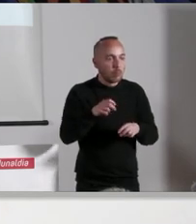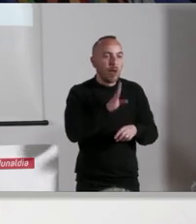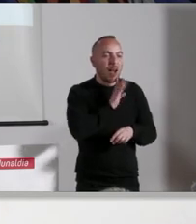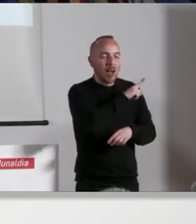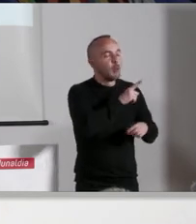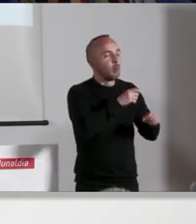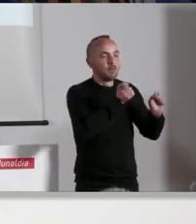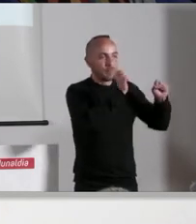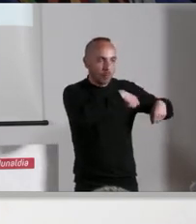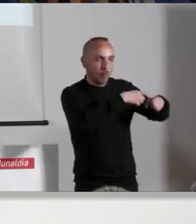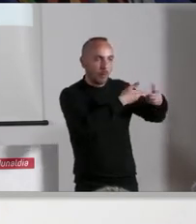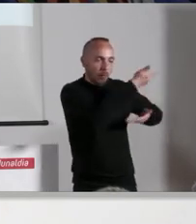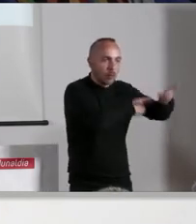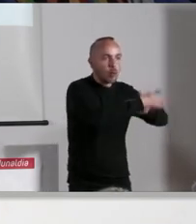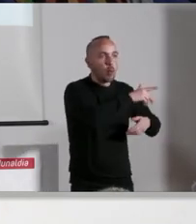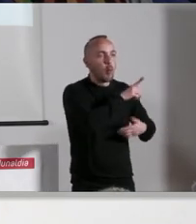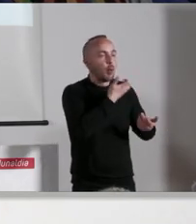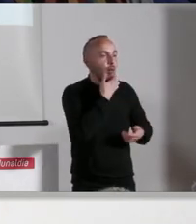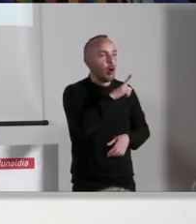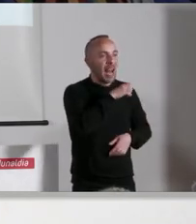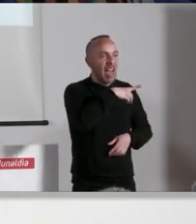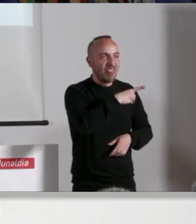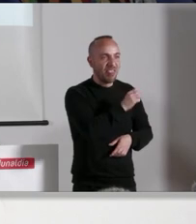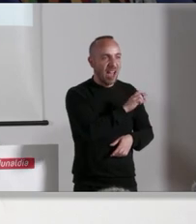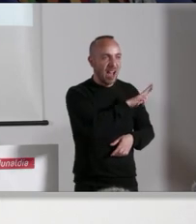que estén en los bajos o que creen red.